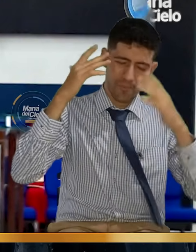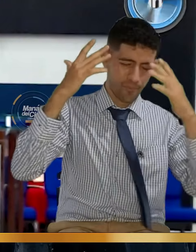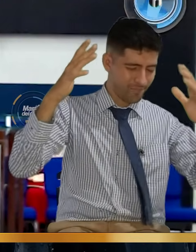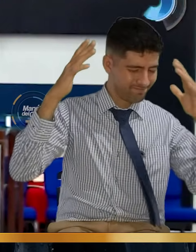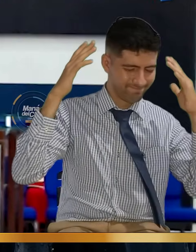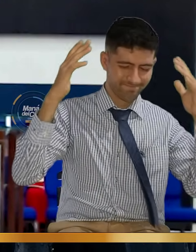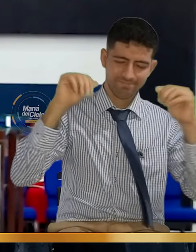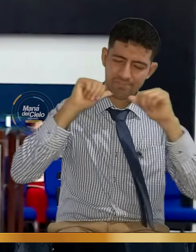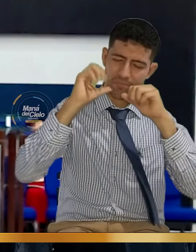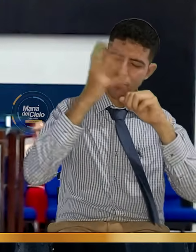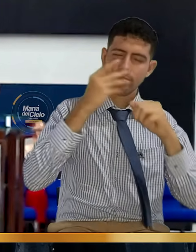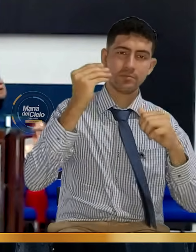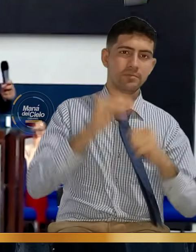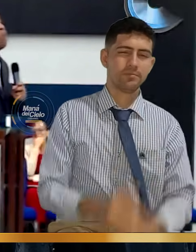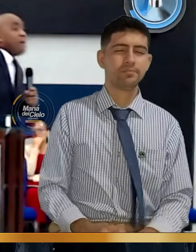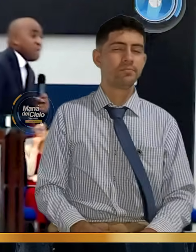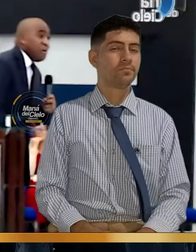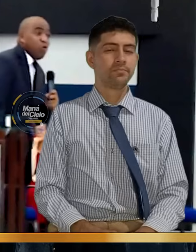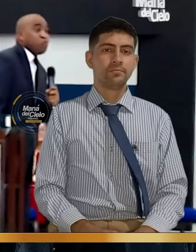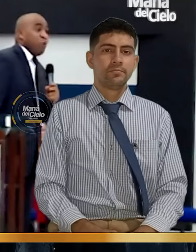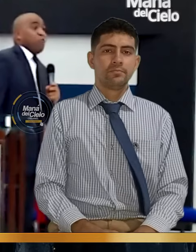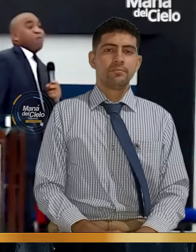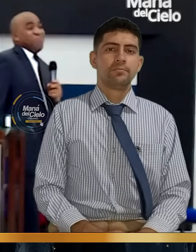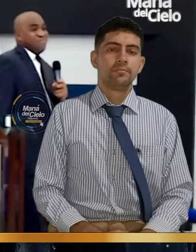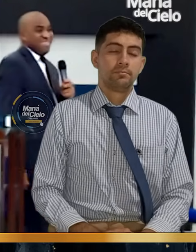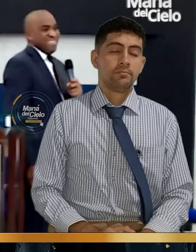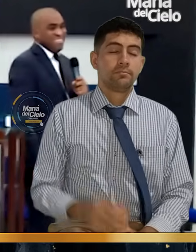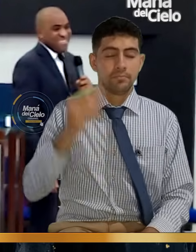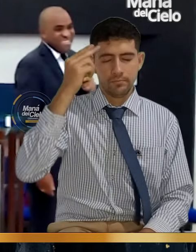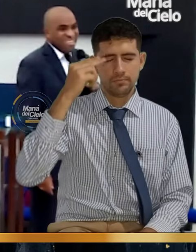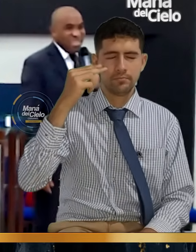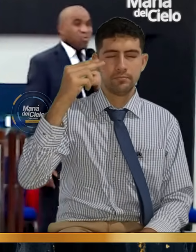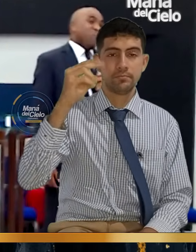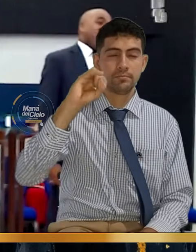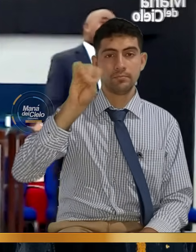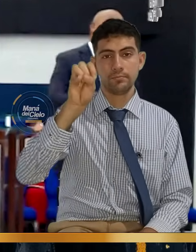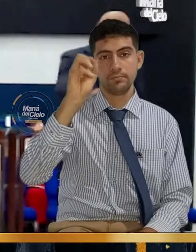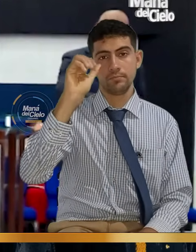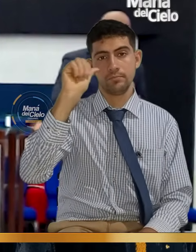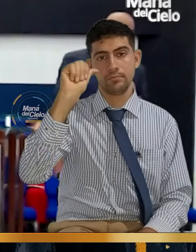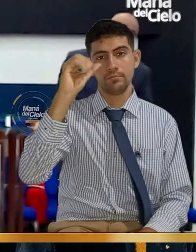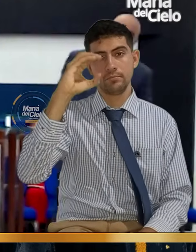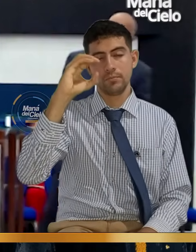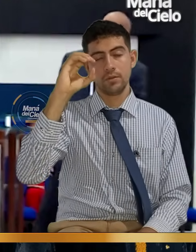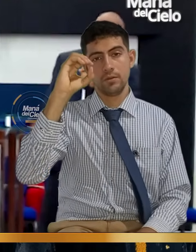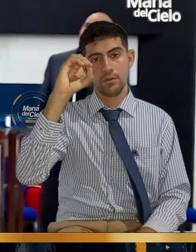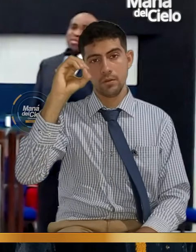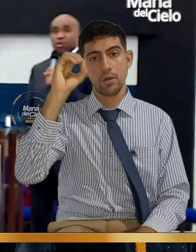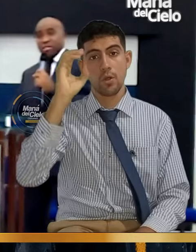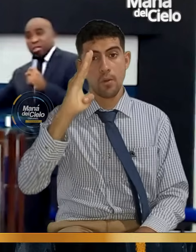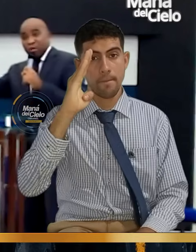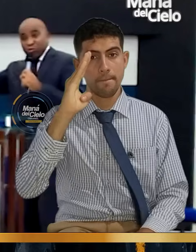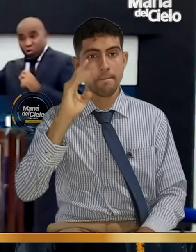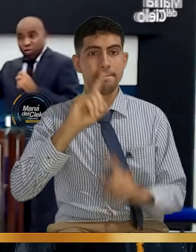Jacob, quien aprendió de su padre o de su abuelo Abraham y de su padre Isaac, y